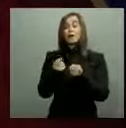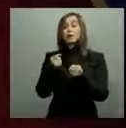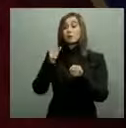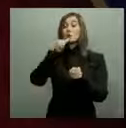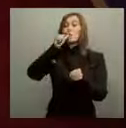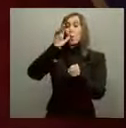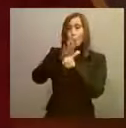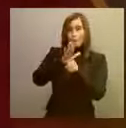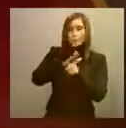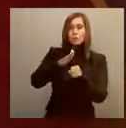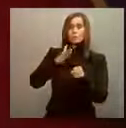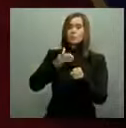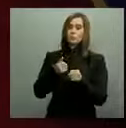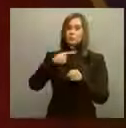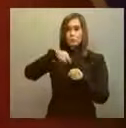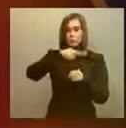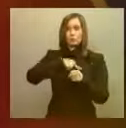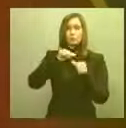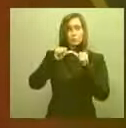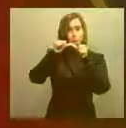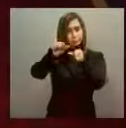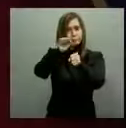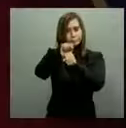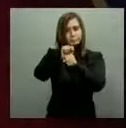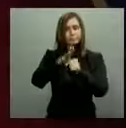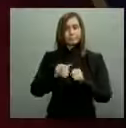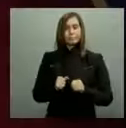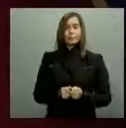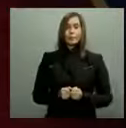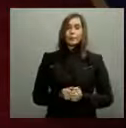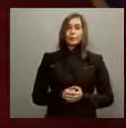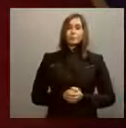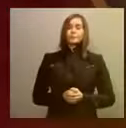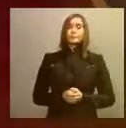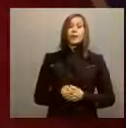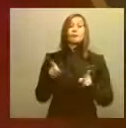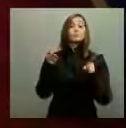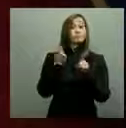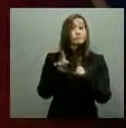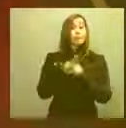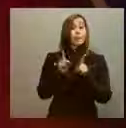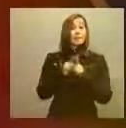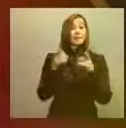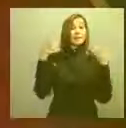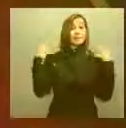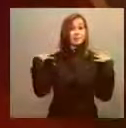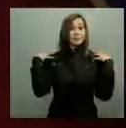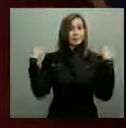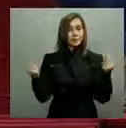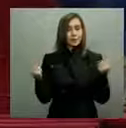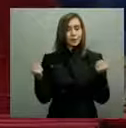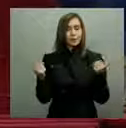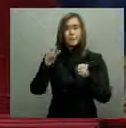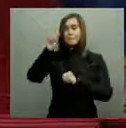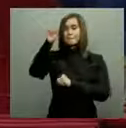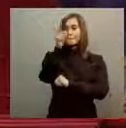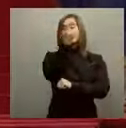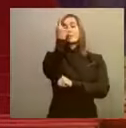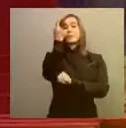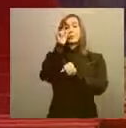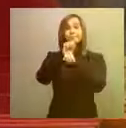compromiso nacional que vamos a realizar. En el ámbito de la salud, por primera vez se trabaja en un plan nacional